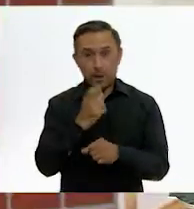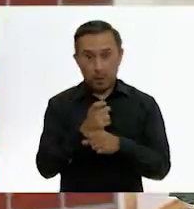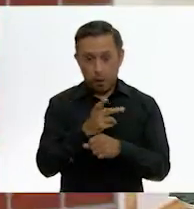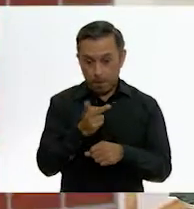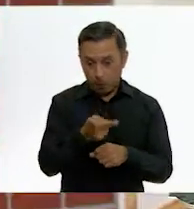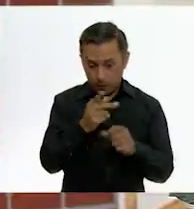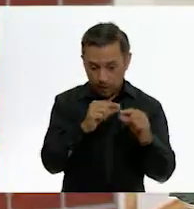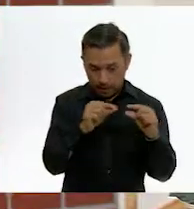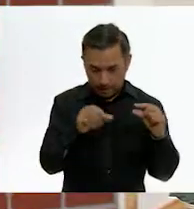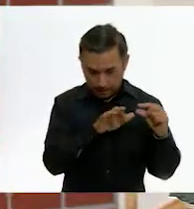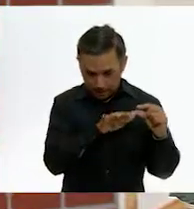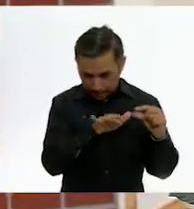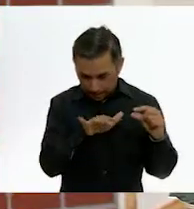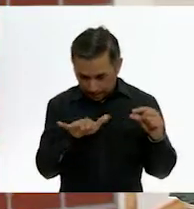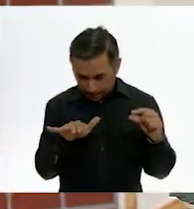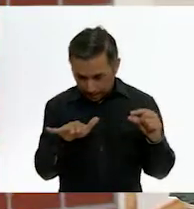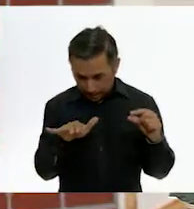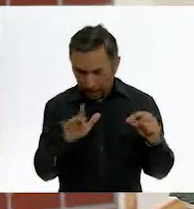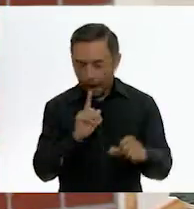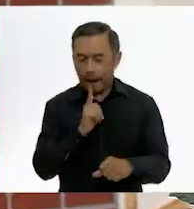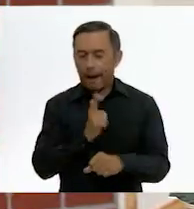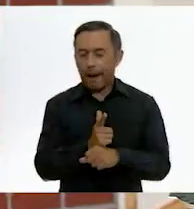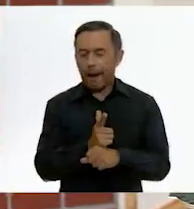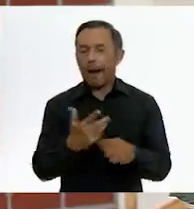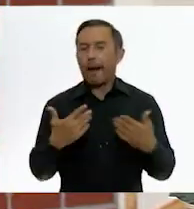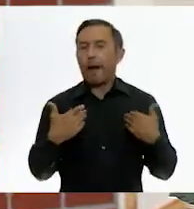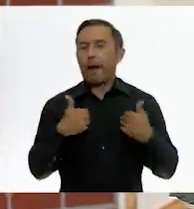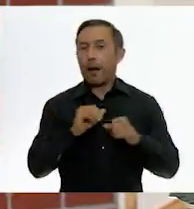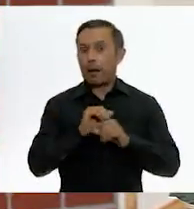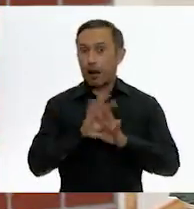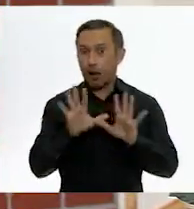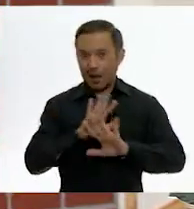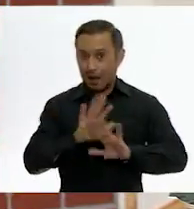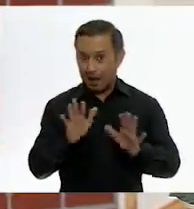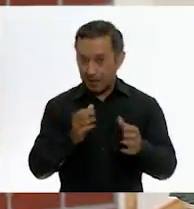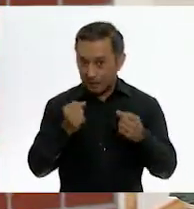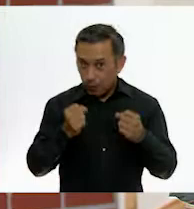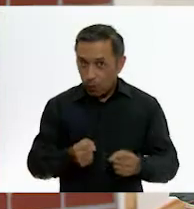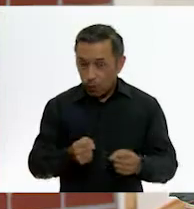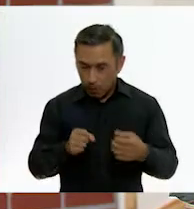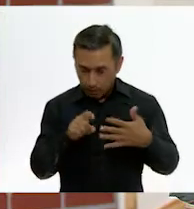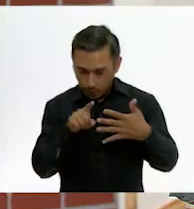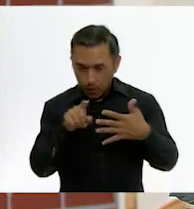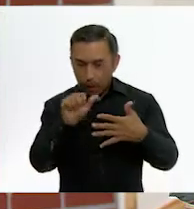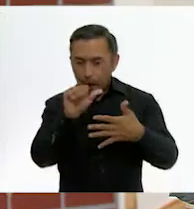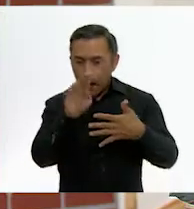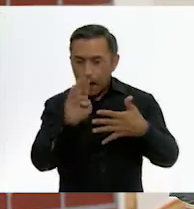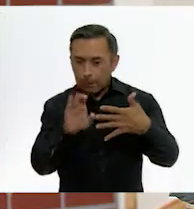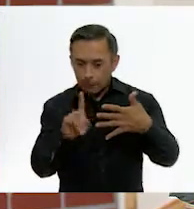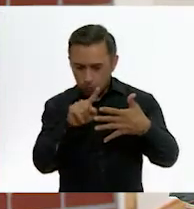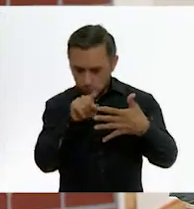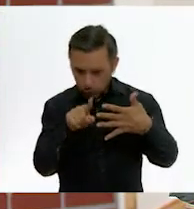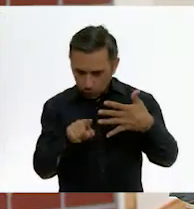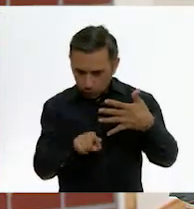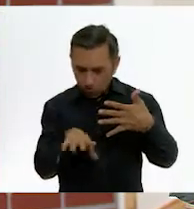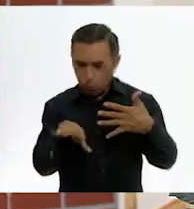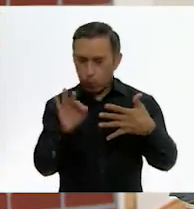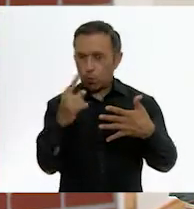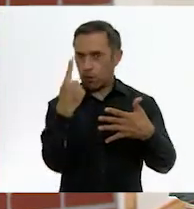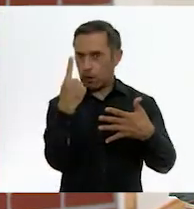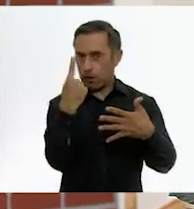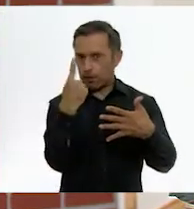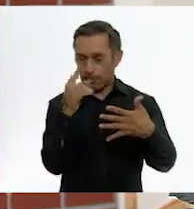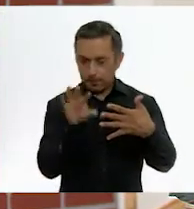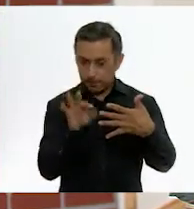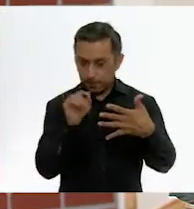y una vez que esté seguro vas a rellenar solamente una de las opciones que vienen ahí y la vas a tener